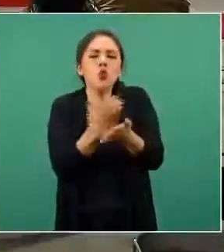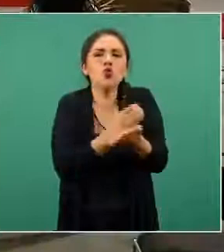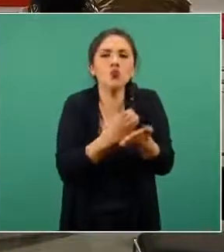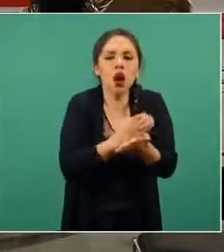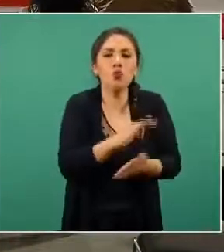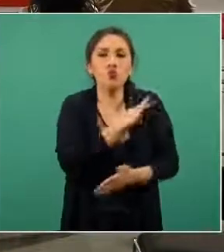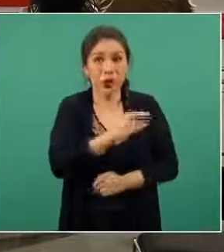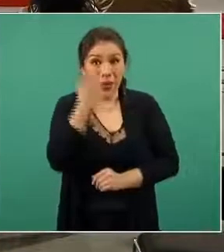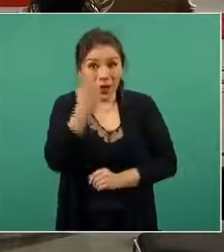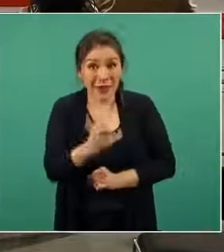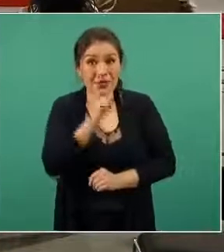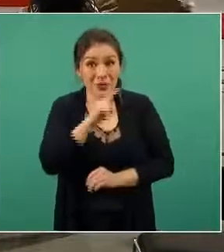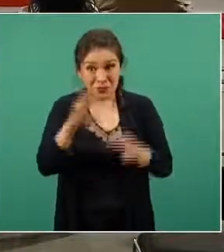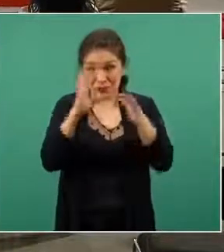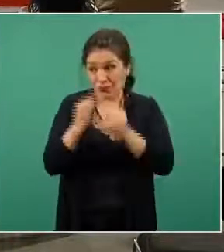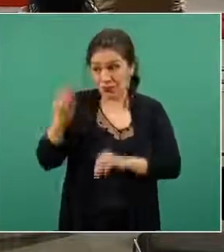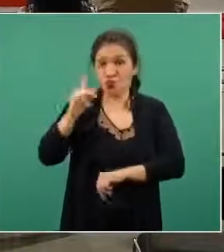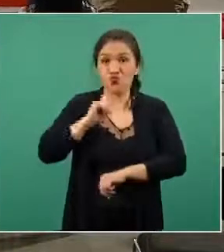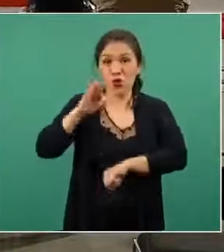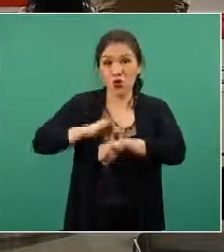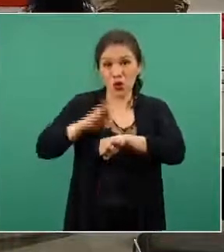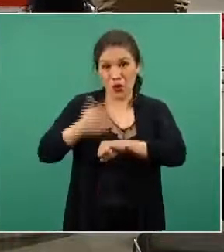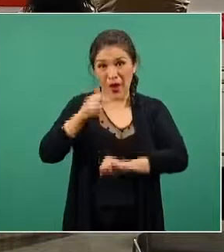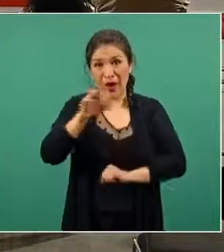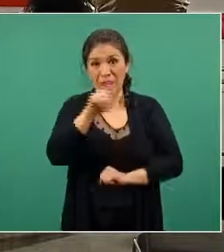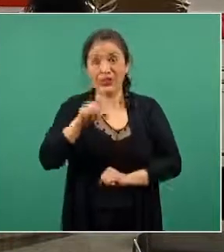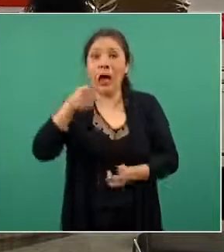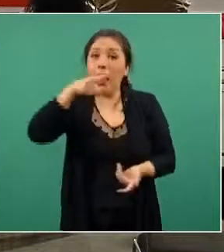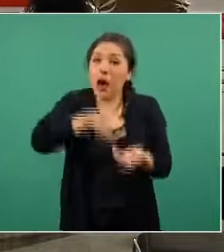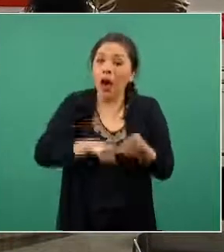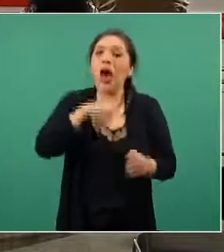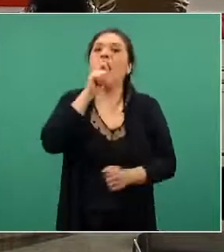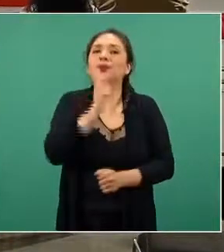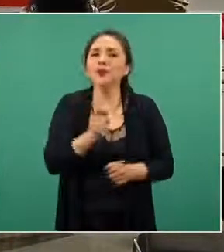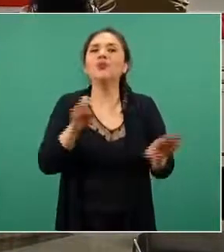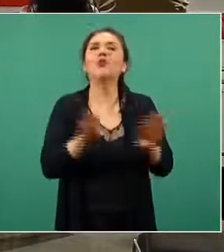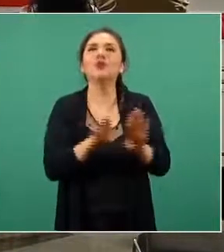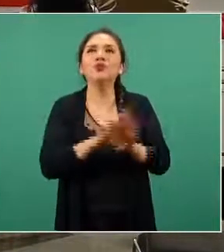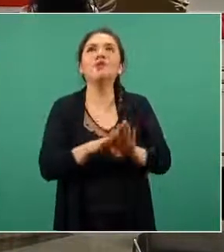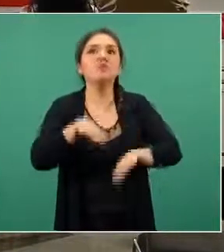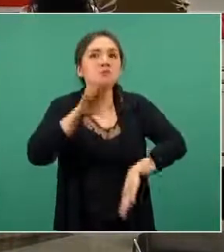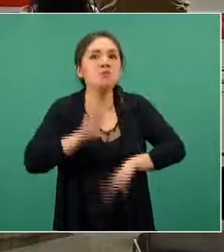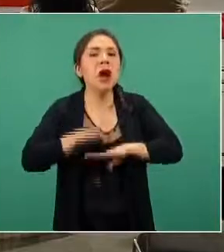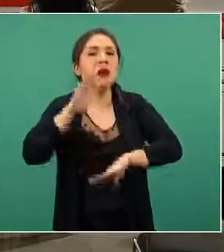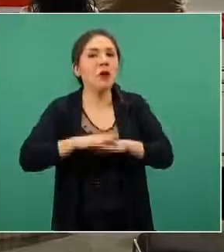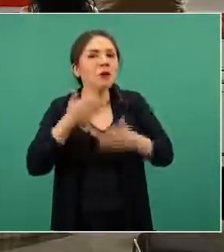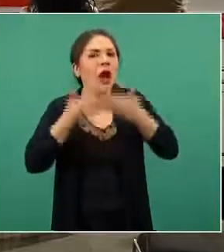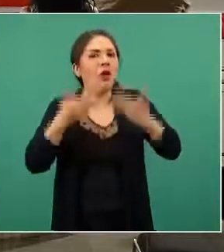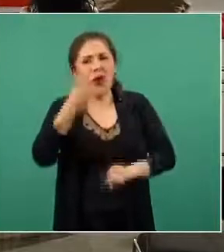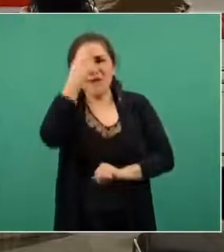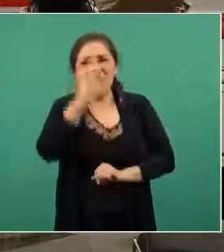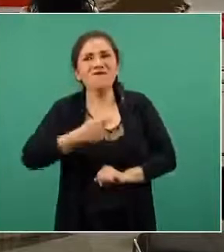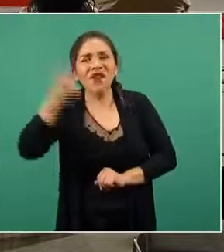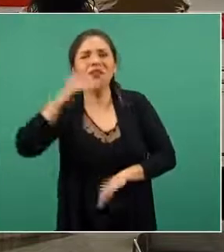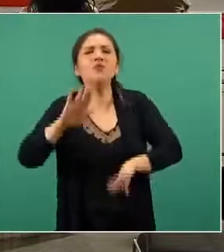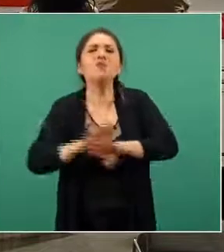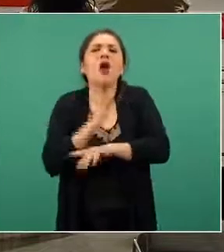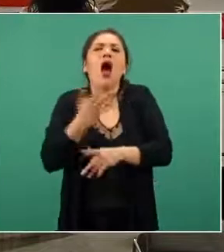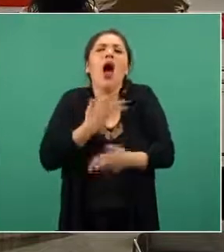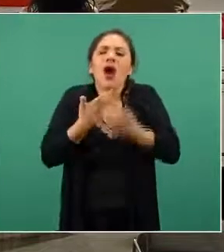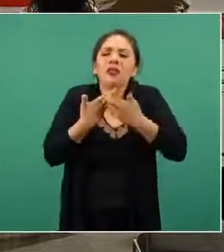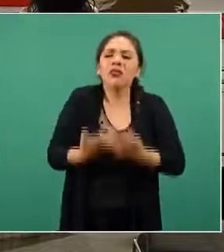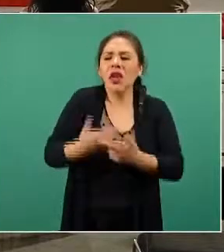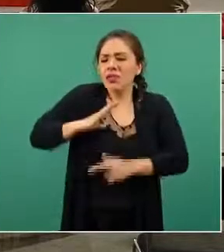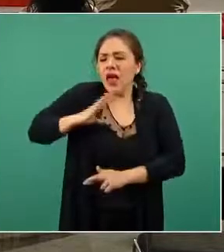esto, como bien dice la doctora de la Garza, implica algo que es cada vez más fácil por las tecnologías con